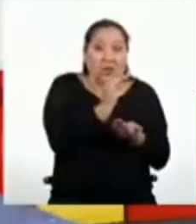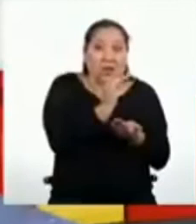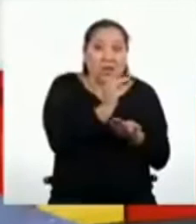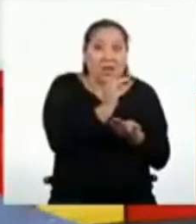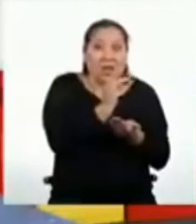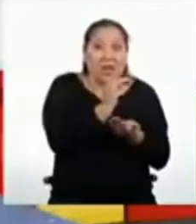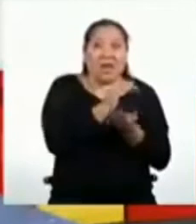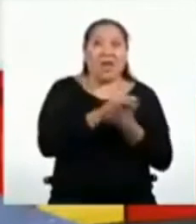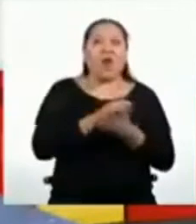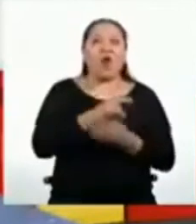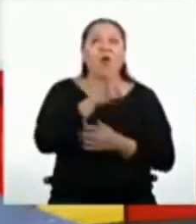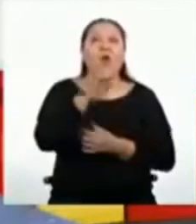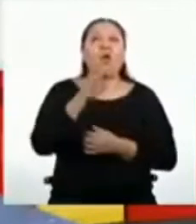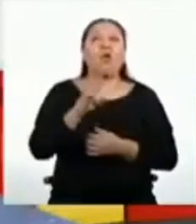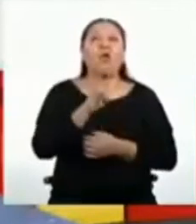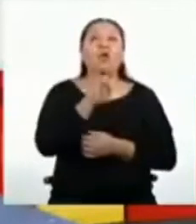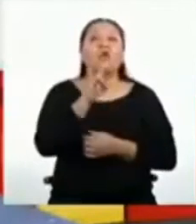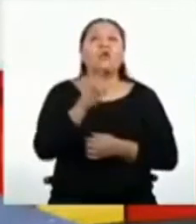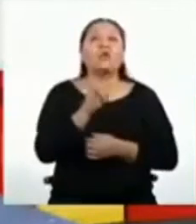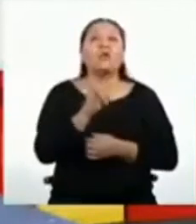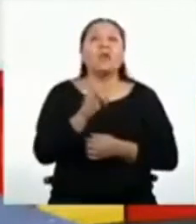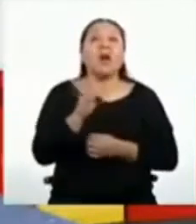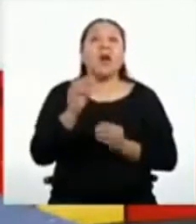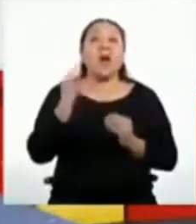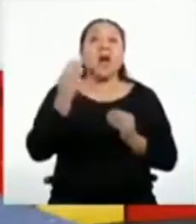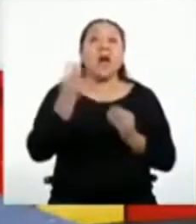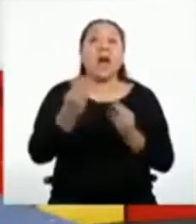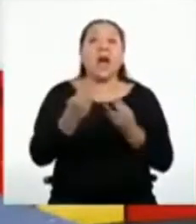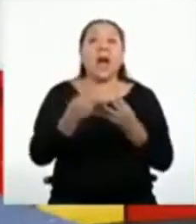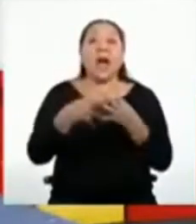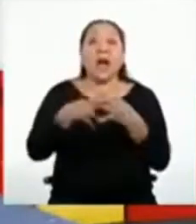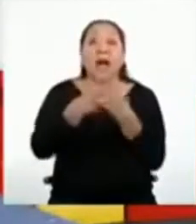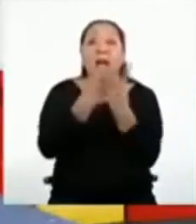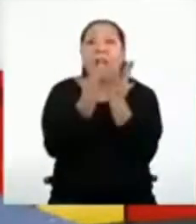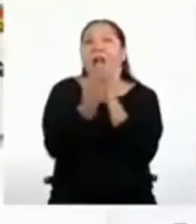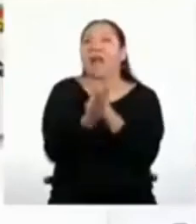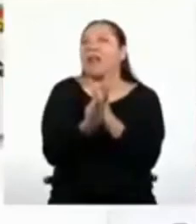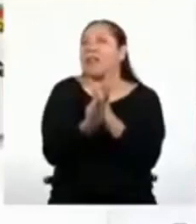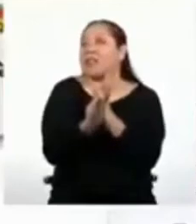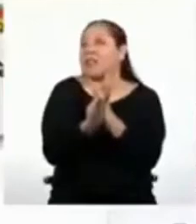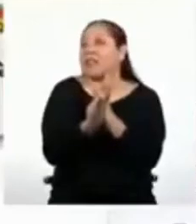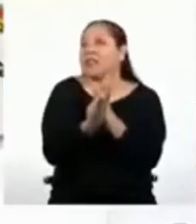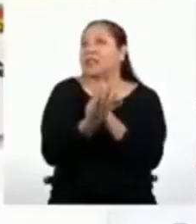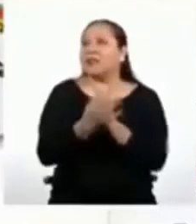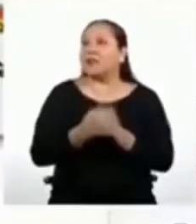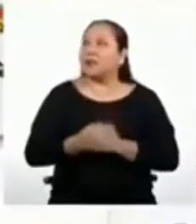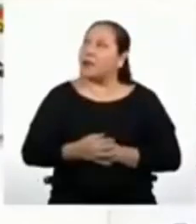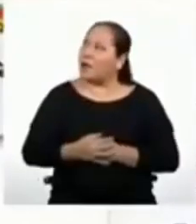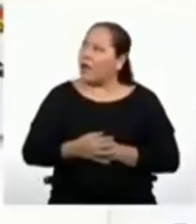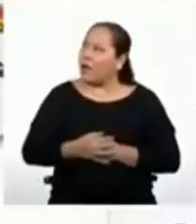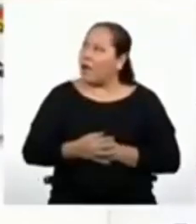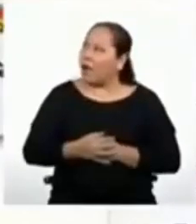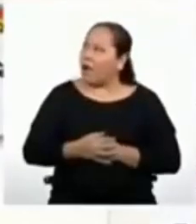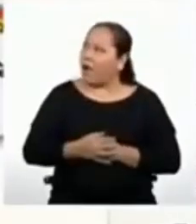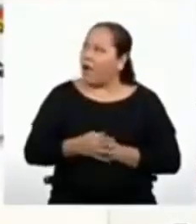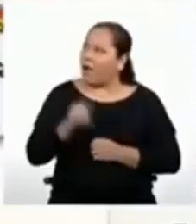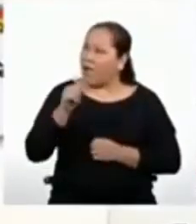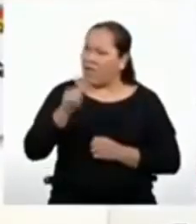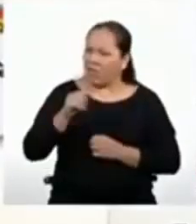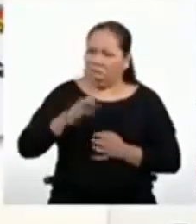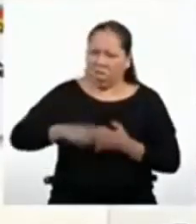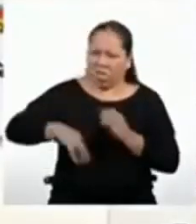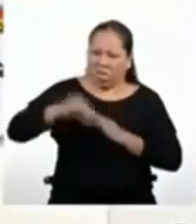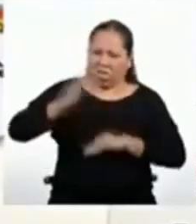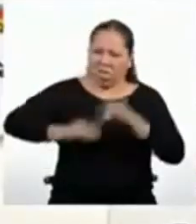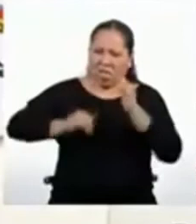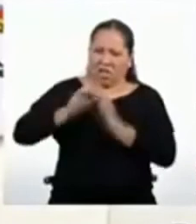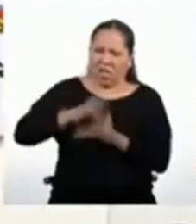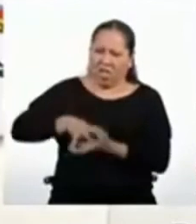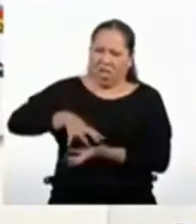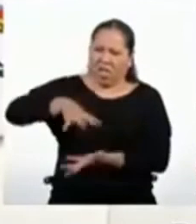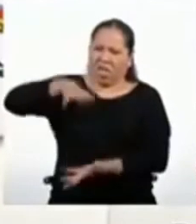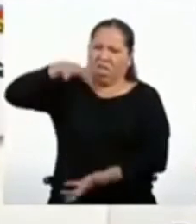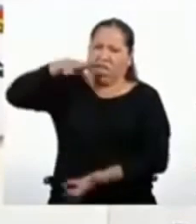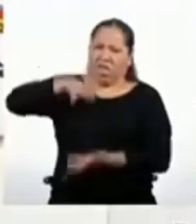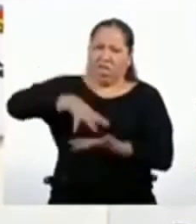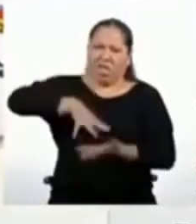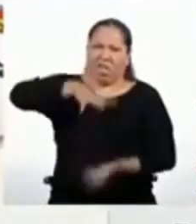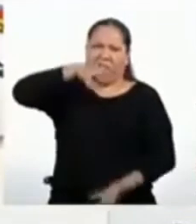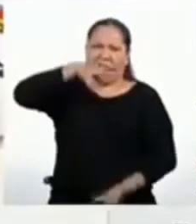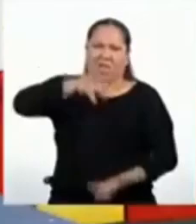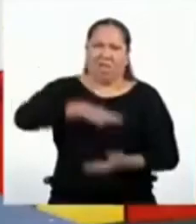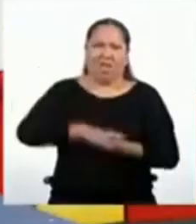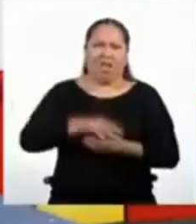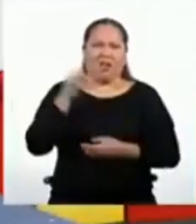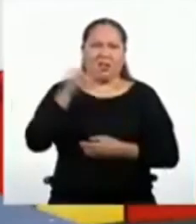mundo utilizando solo naipes. ¡Son unos rascacielos! ¿Ese es el